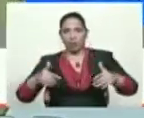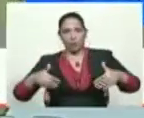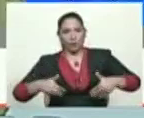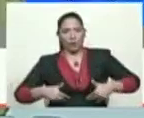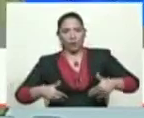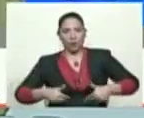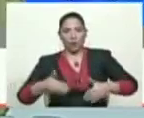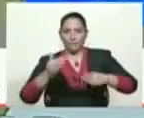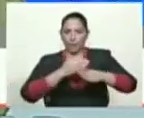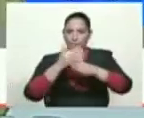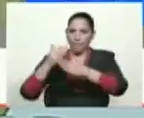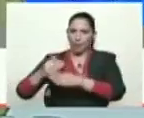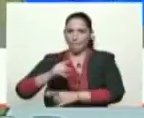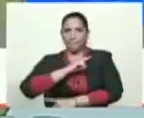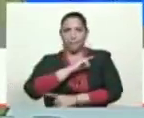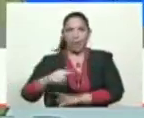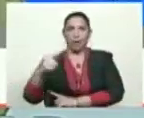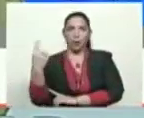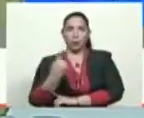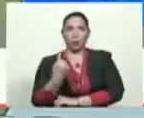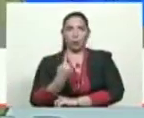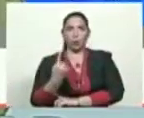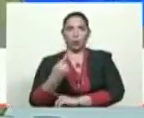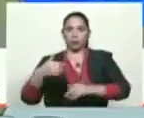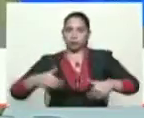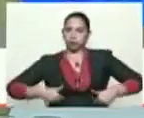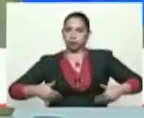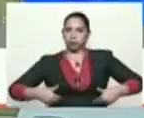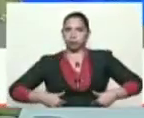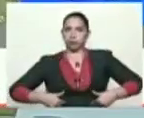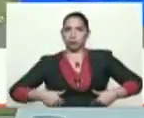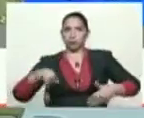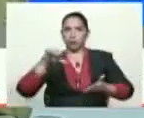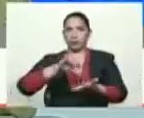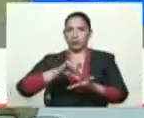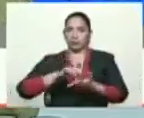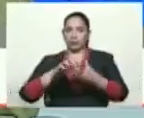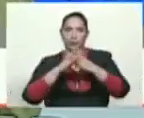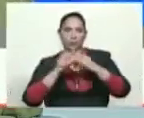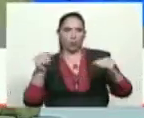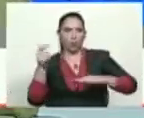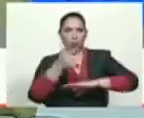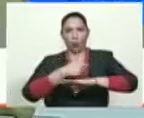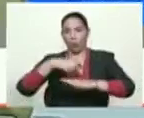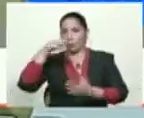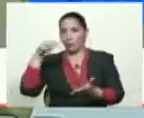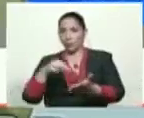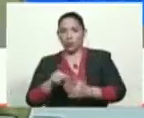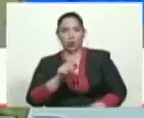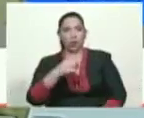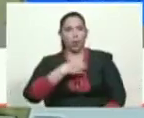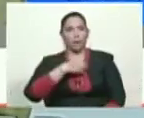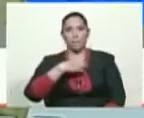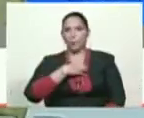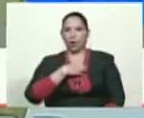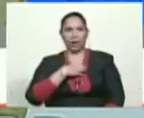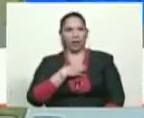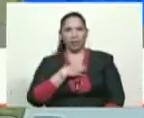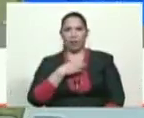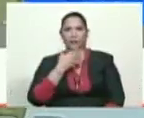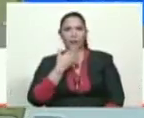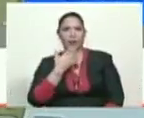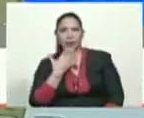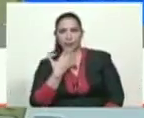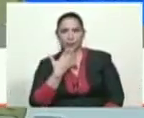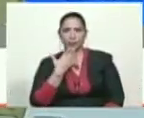mando único esfuerzo central de todo el gobierno nacional aquí no puede haber mil cabezas aquí hay